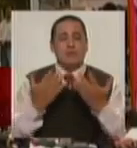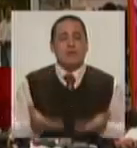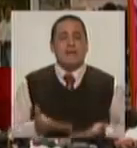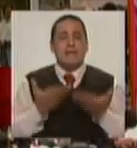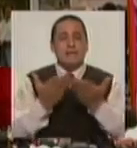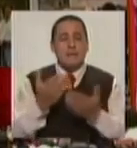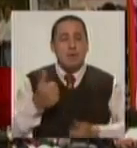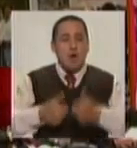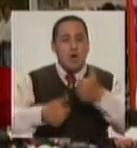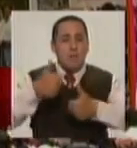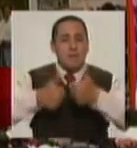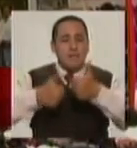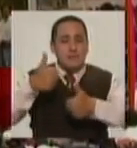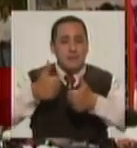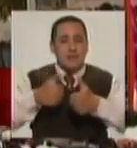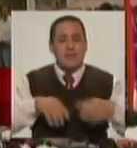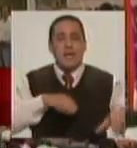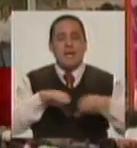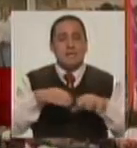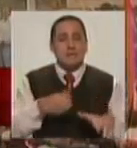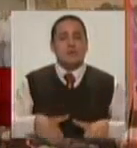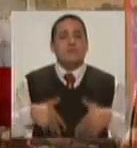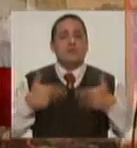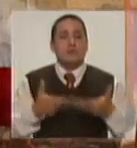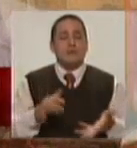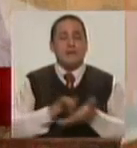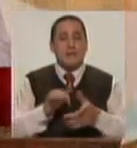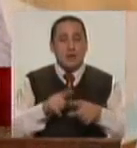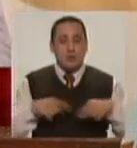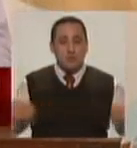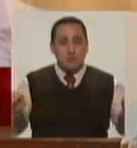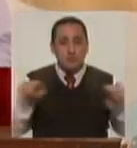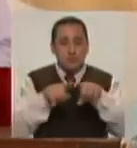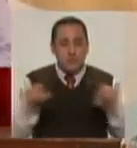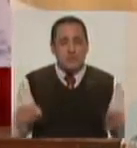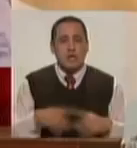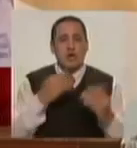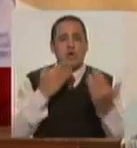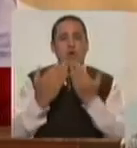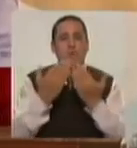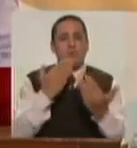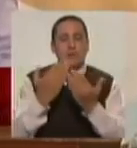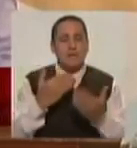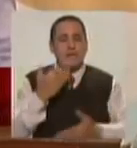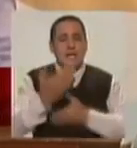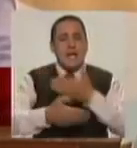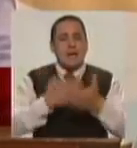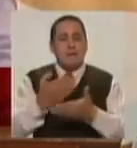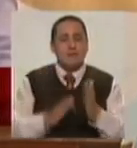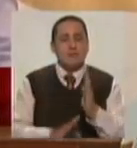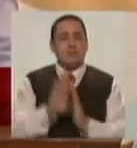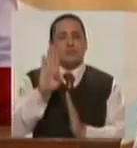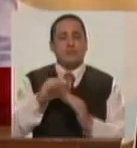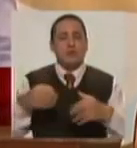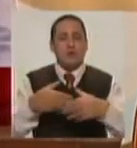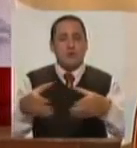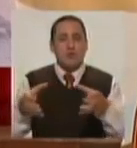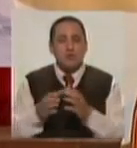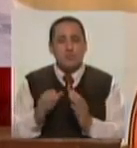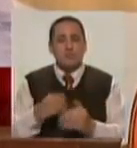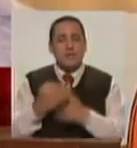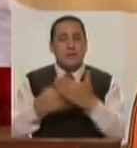damos competitividad. Hacemos posible que ustedes se comuniquen y que lleven su producción hacia los centros de